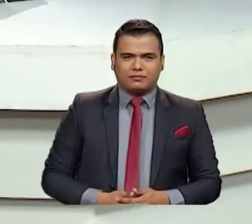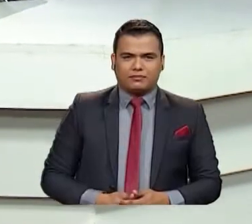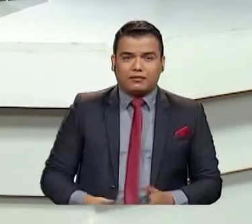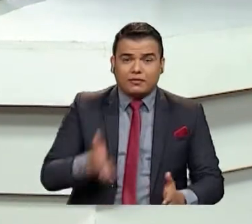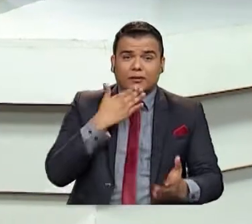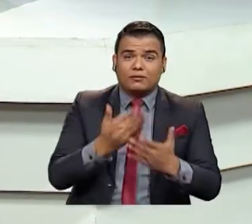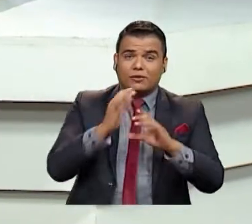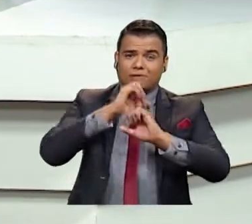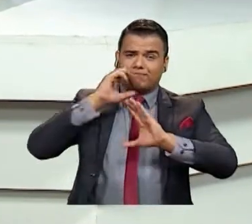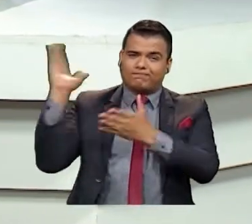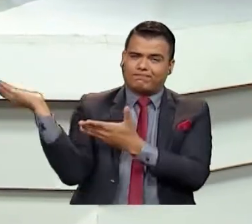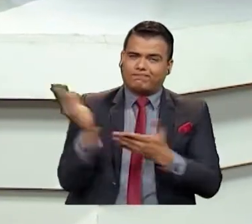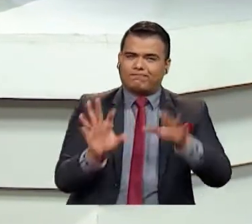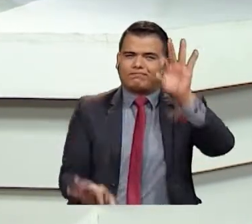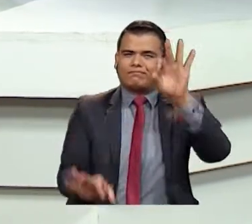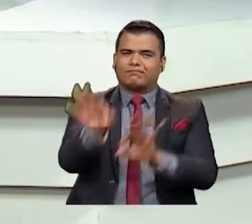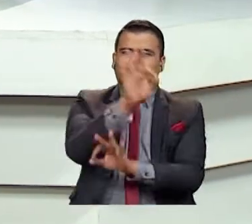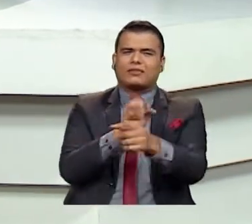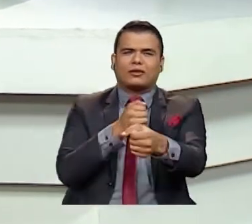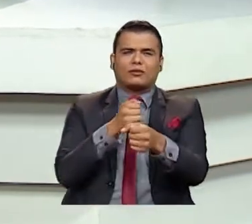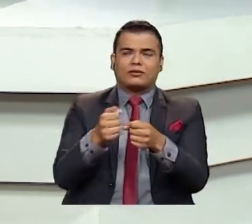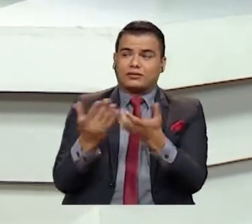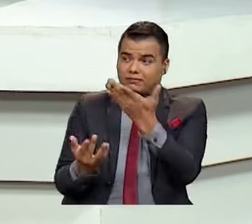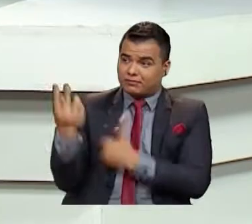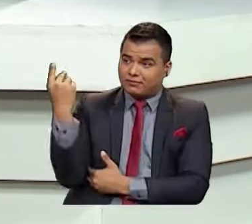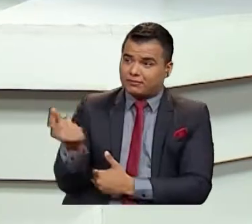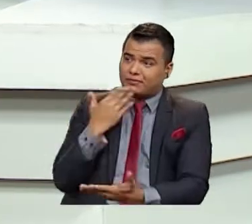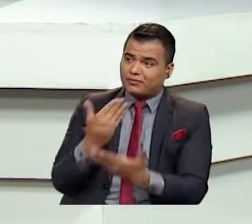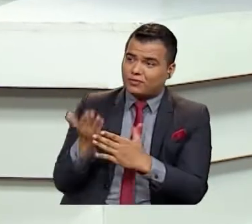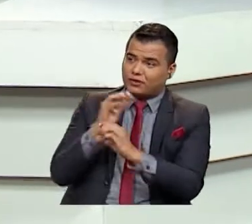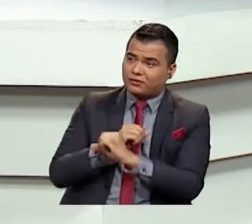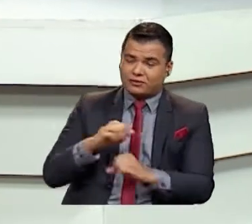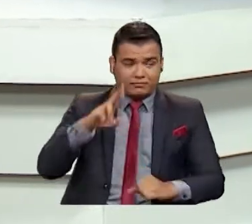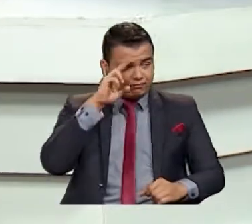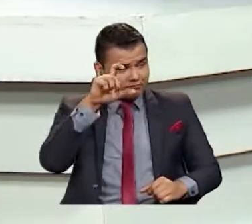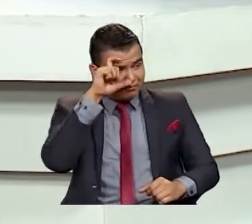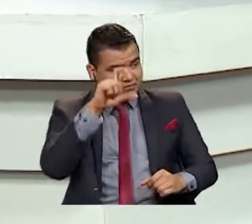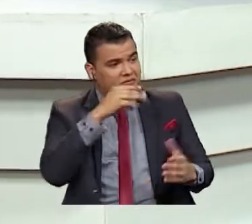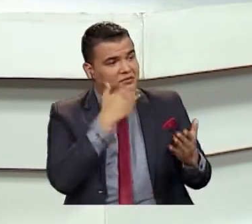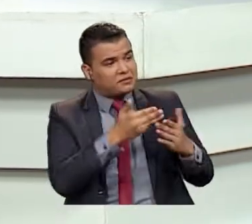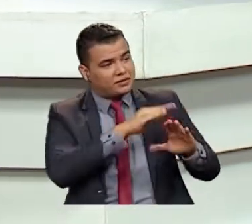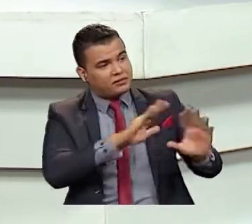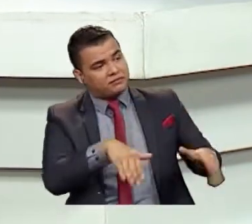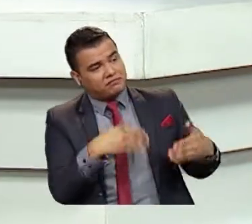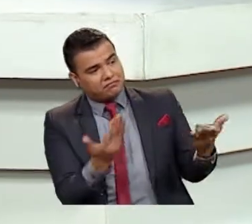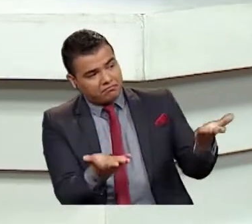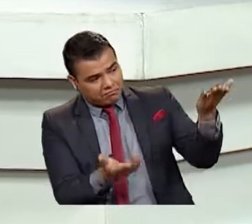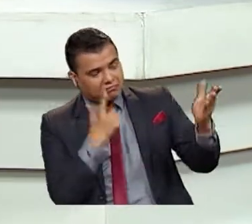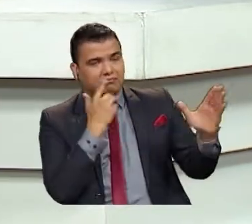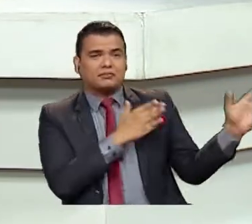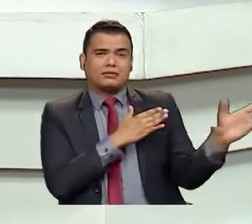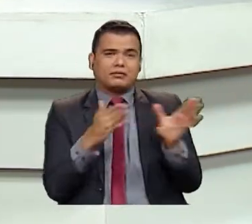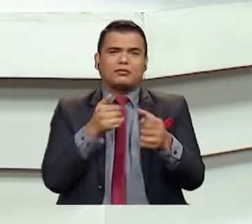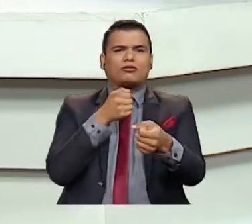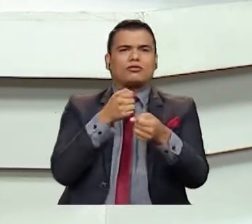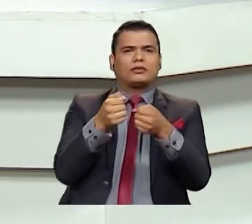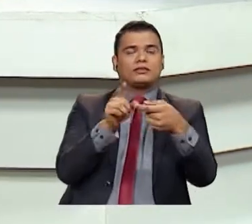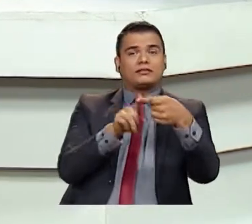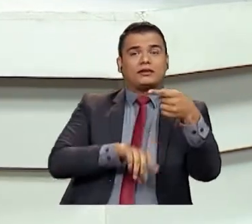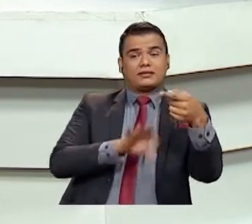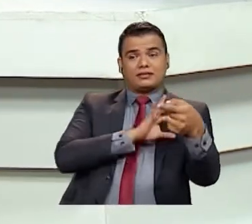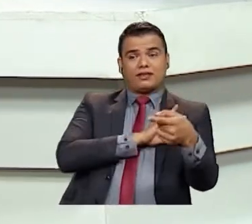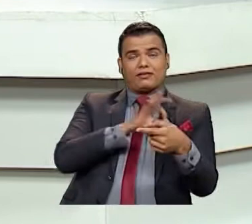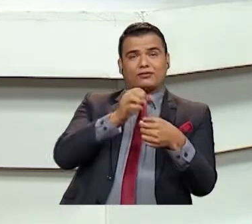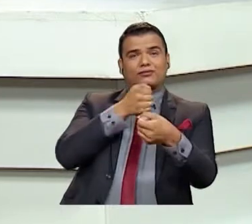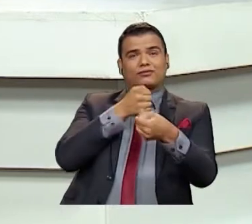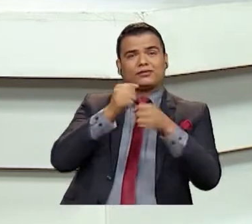Buenas noches, bienvenidos a Telepacífico Noticias. Jaime, buenas noches. Rubén, hola, buena tarde, noche, ¿qué tal? Y vamos a desarrollar la noticia del primer sábado